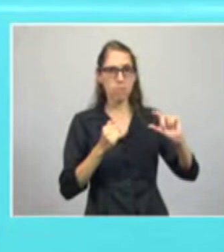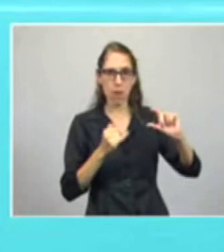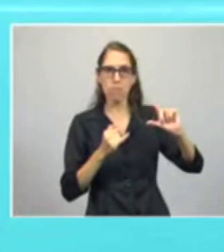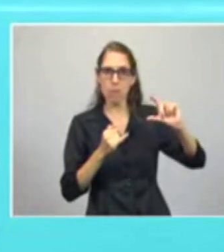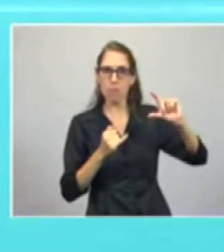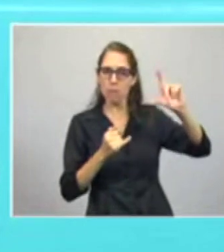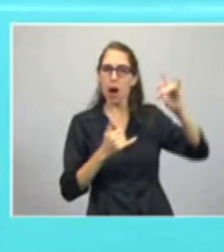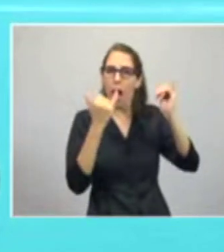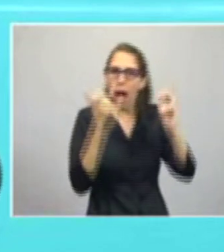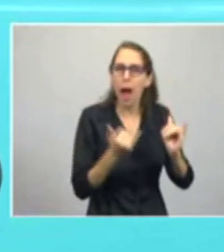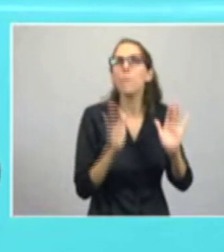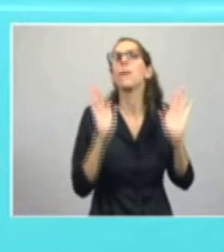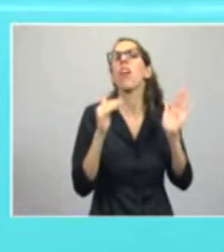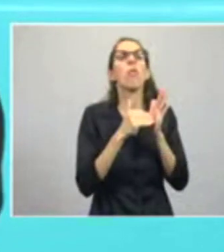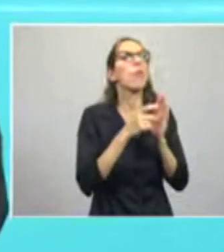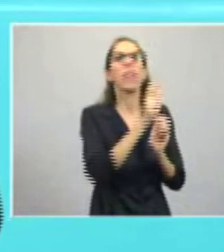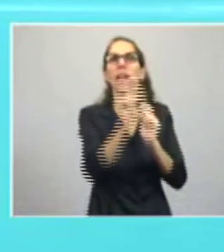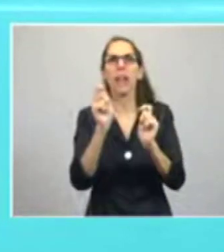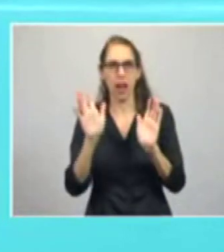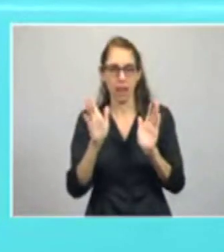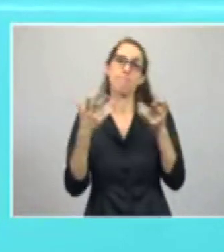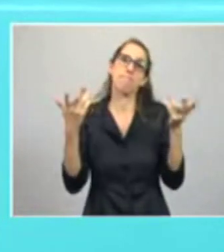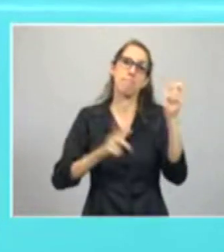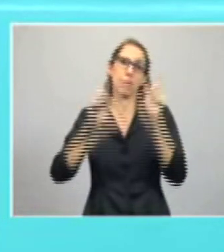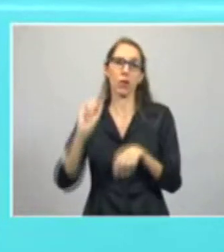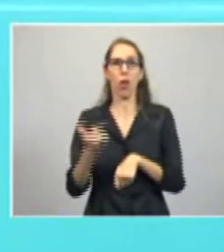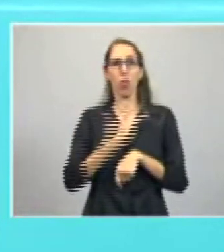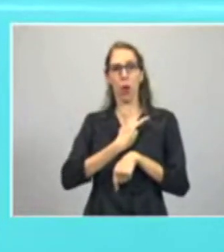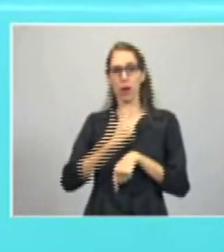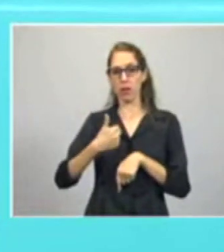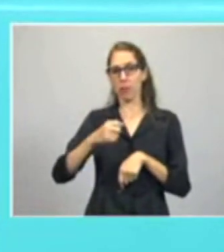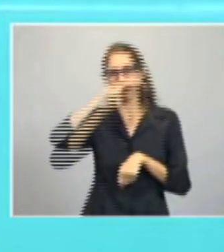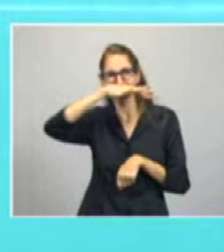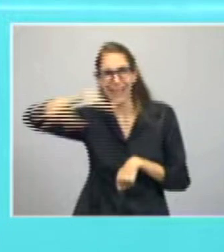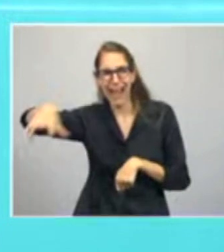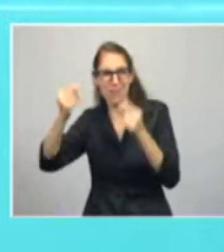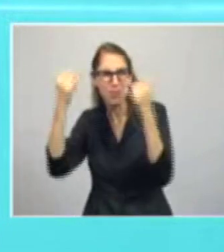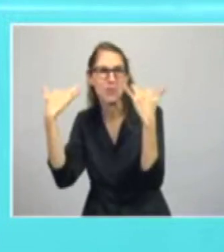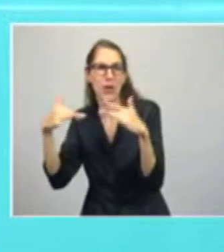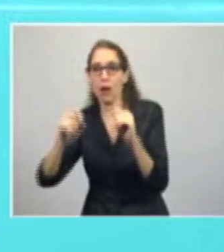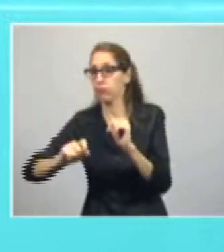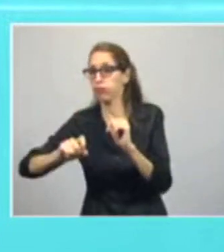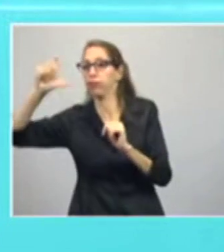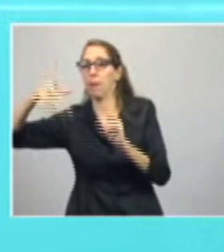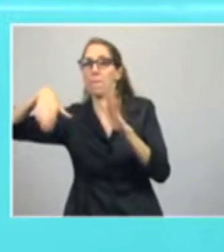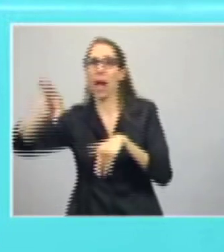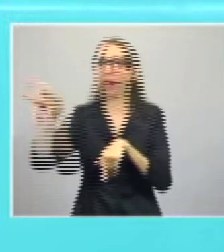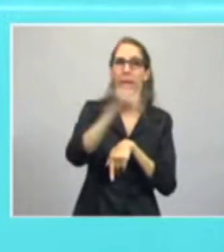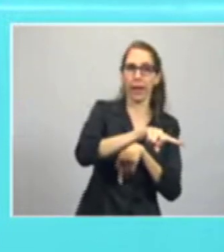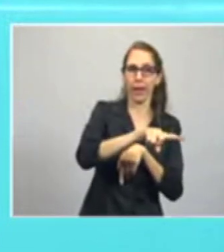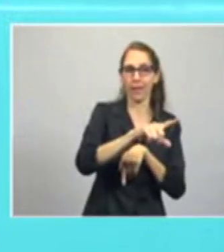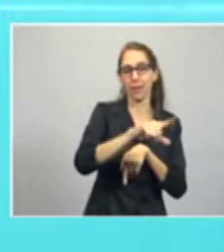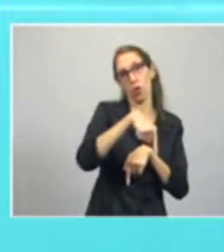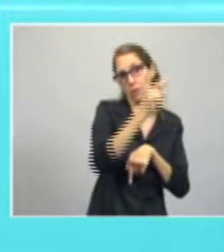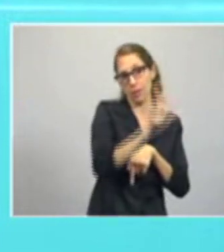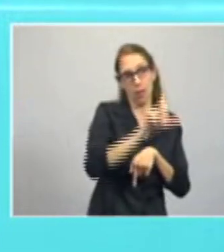del salario en el mes de marzo para los trabajadores bonaerenses. A su vez, también informa un incremento